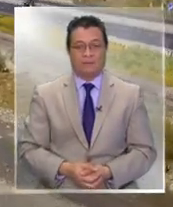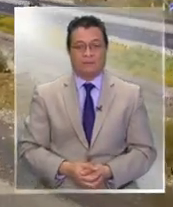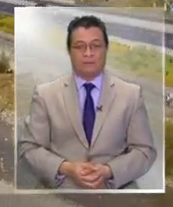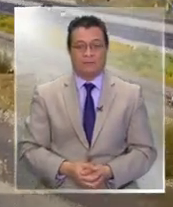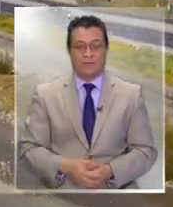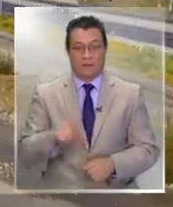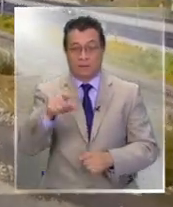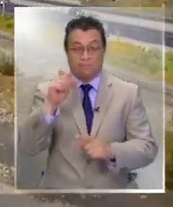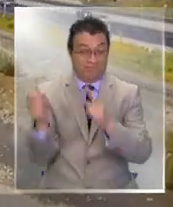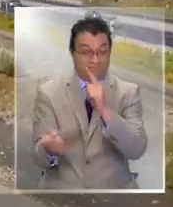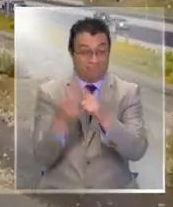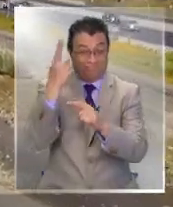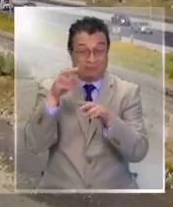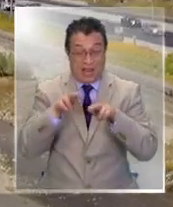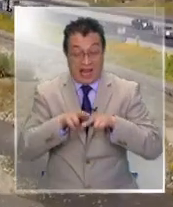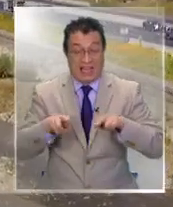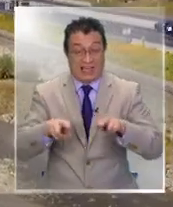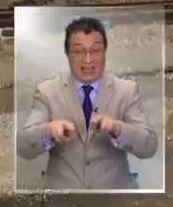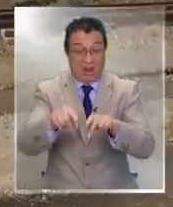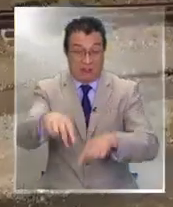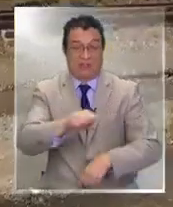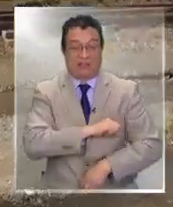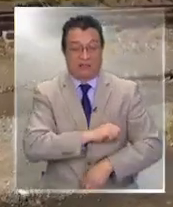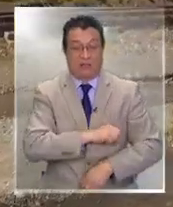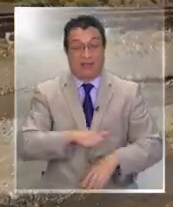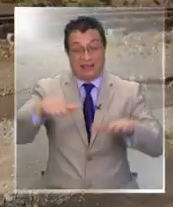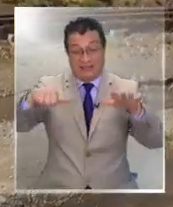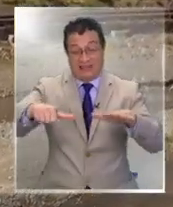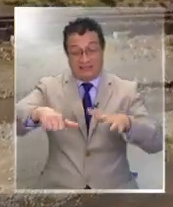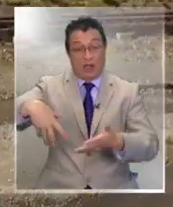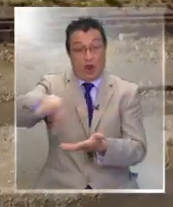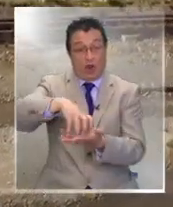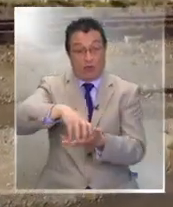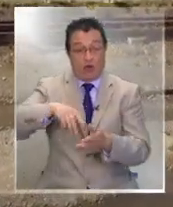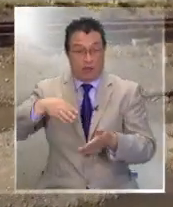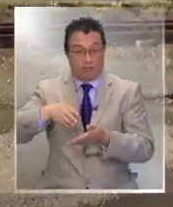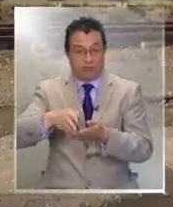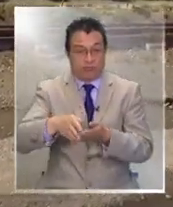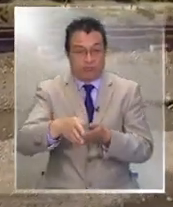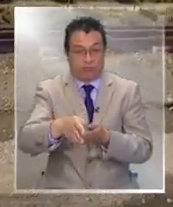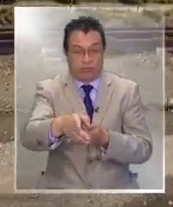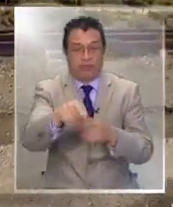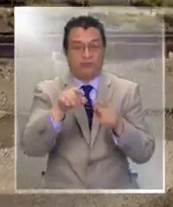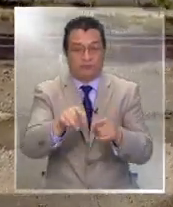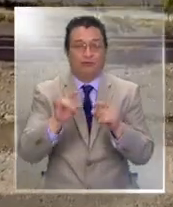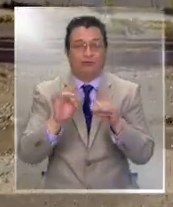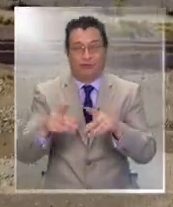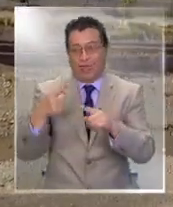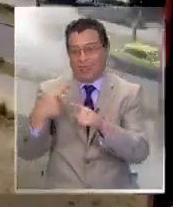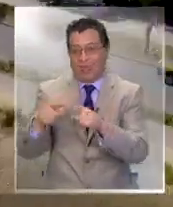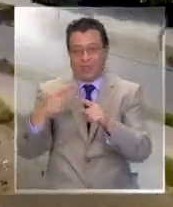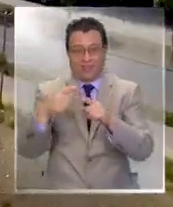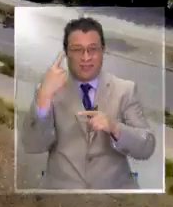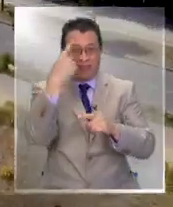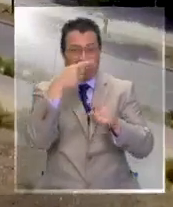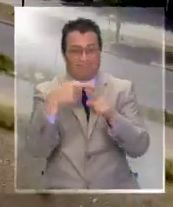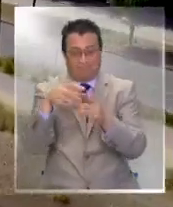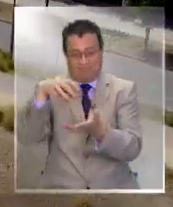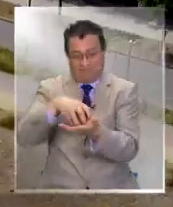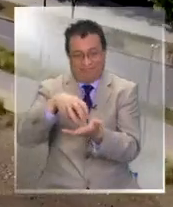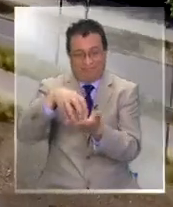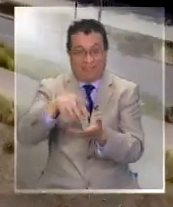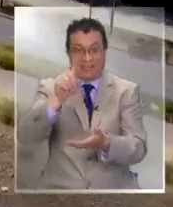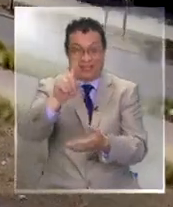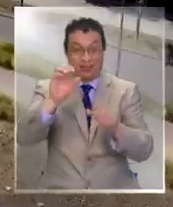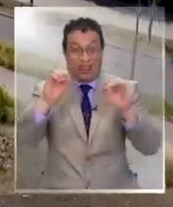Es el principal río de Santiago. Atraviesa 16 de sus comunas y su recorrido es fiel reflejo de las distintas caras de la capital.